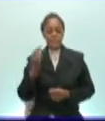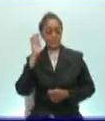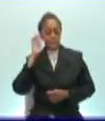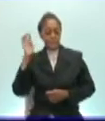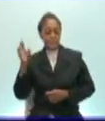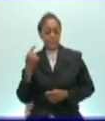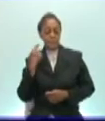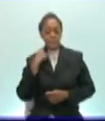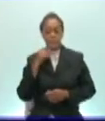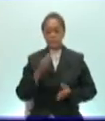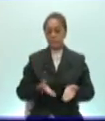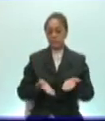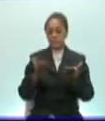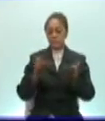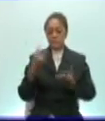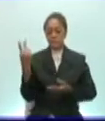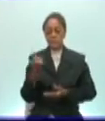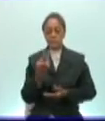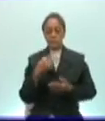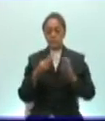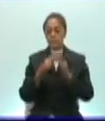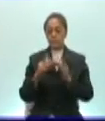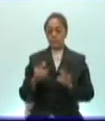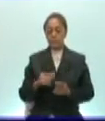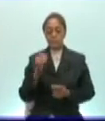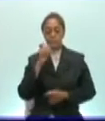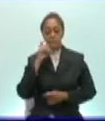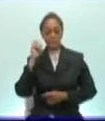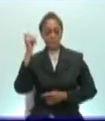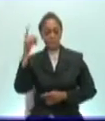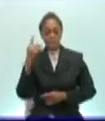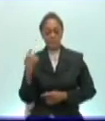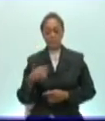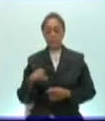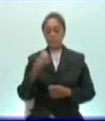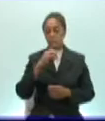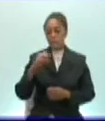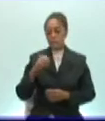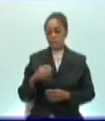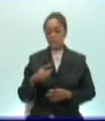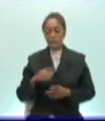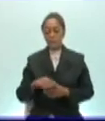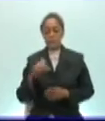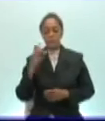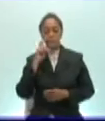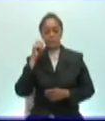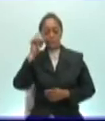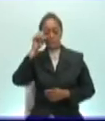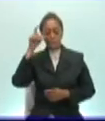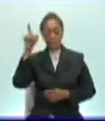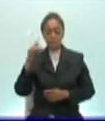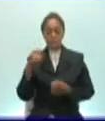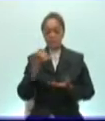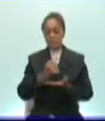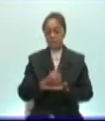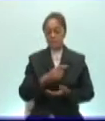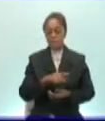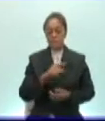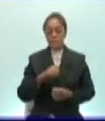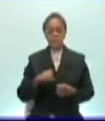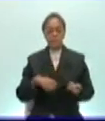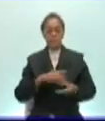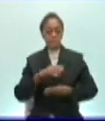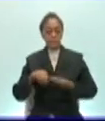donde se están desarrollando dos campañas militares, una de Calixto García en la región oriental, la de Máximo Gómez en la región central, conocida como la